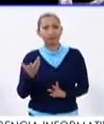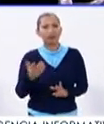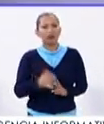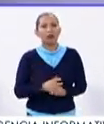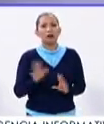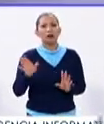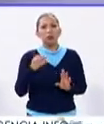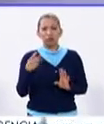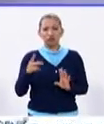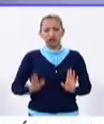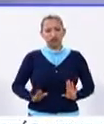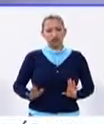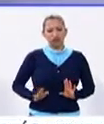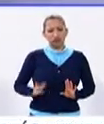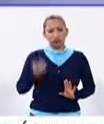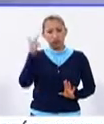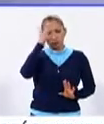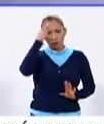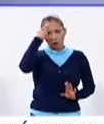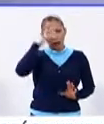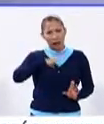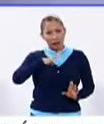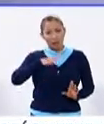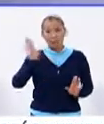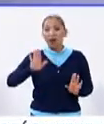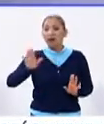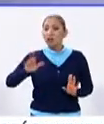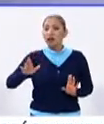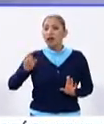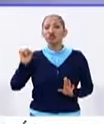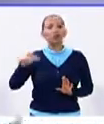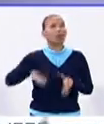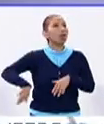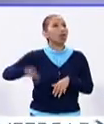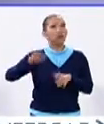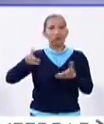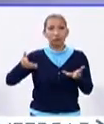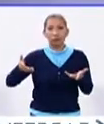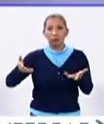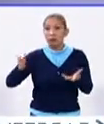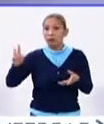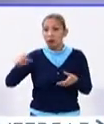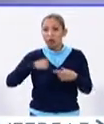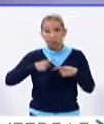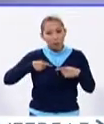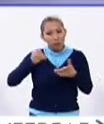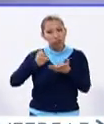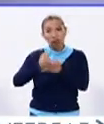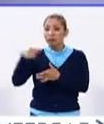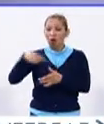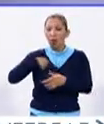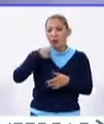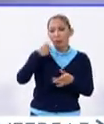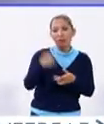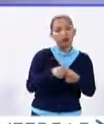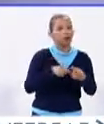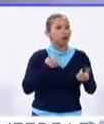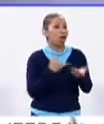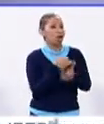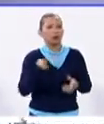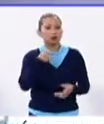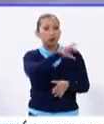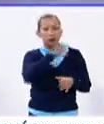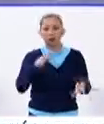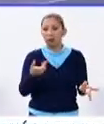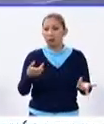entes con estas características psíquicas, sino que parecería que son todo menos eso. Entonces hay que decidir por ellos, hay